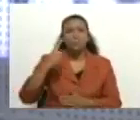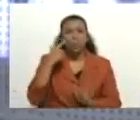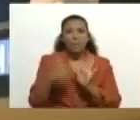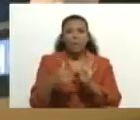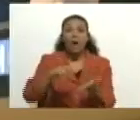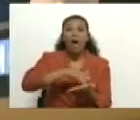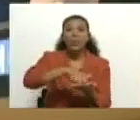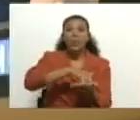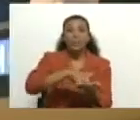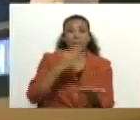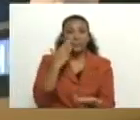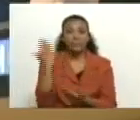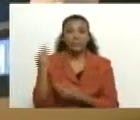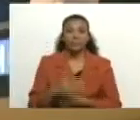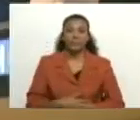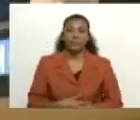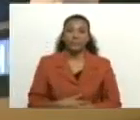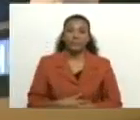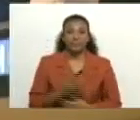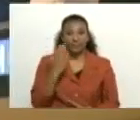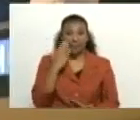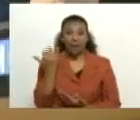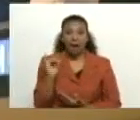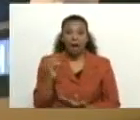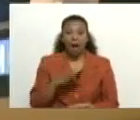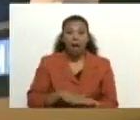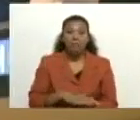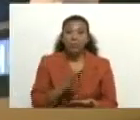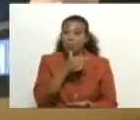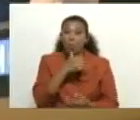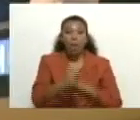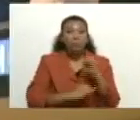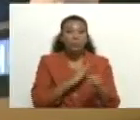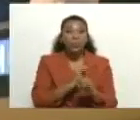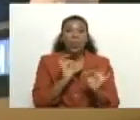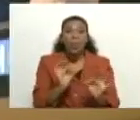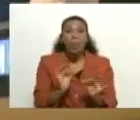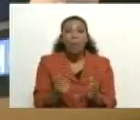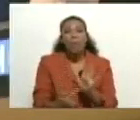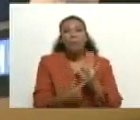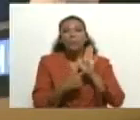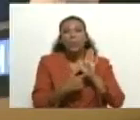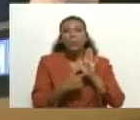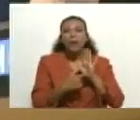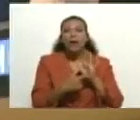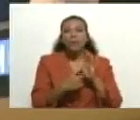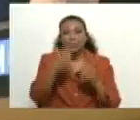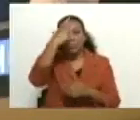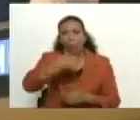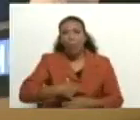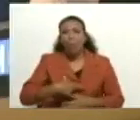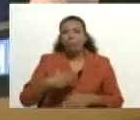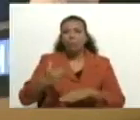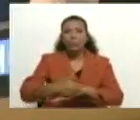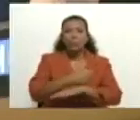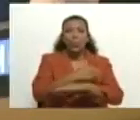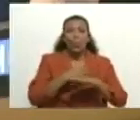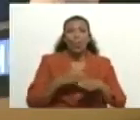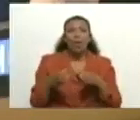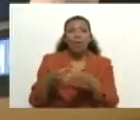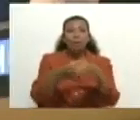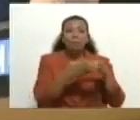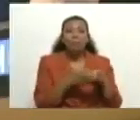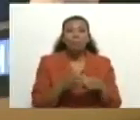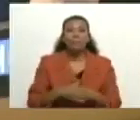York. Es porque no existe. No existe internacionalmente, ni desde los órganos multilaterales,